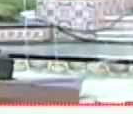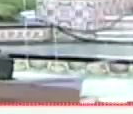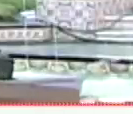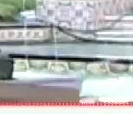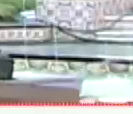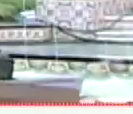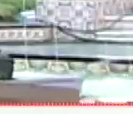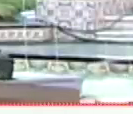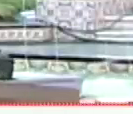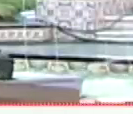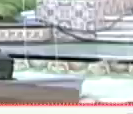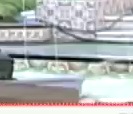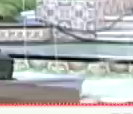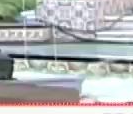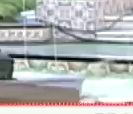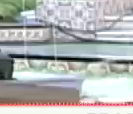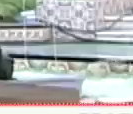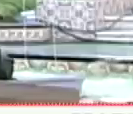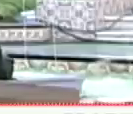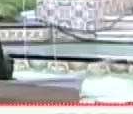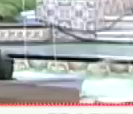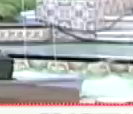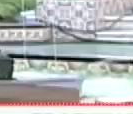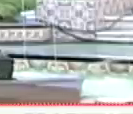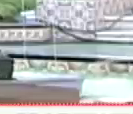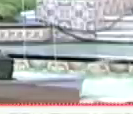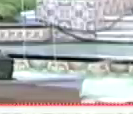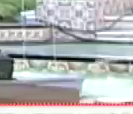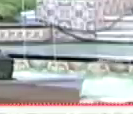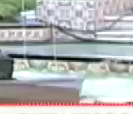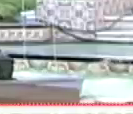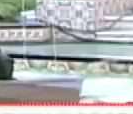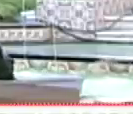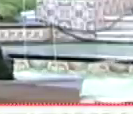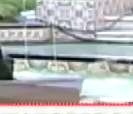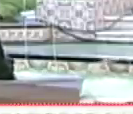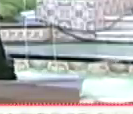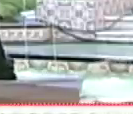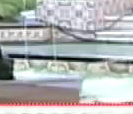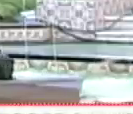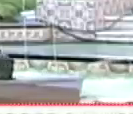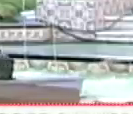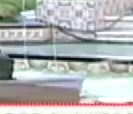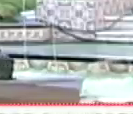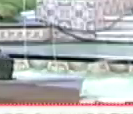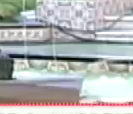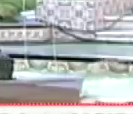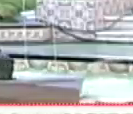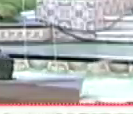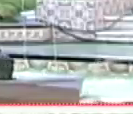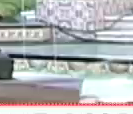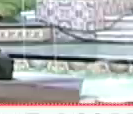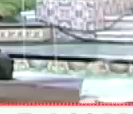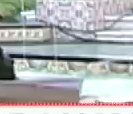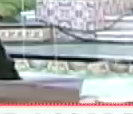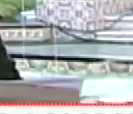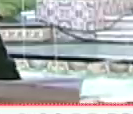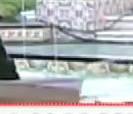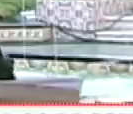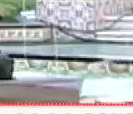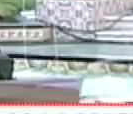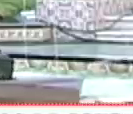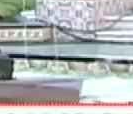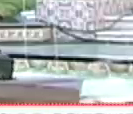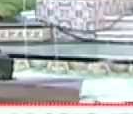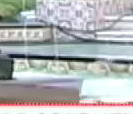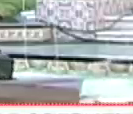Bueno, muy buenas tardes. Como todos los días, acaba de culminar la reunión de la Comisión Presidencial para el